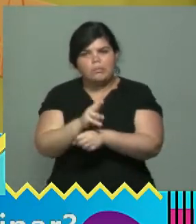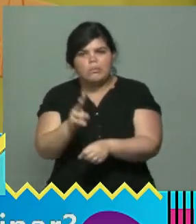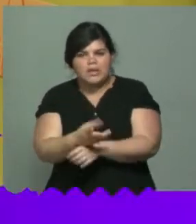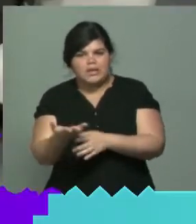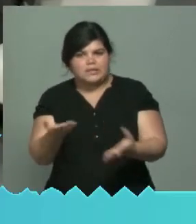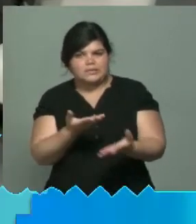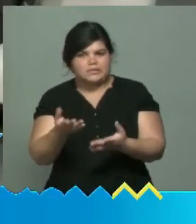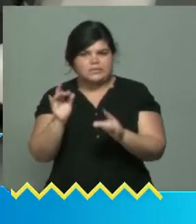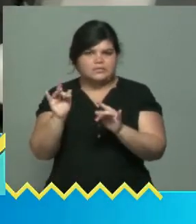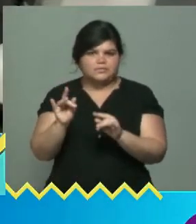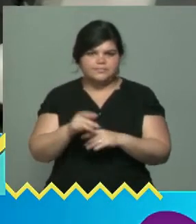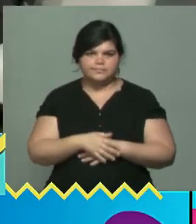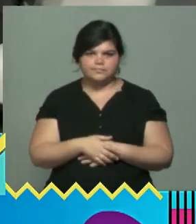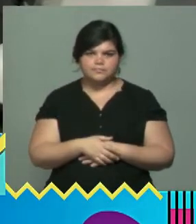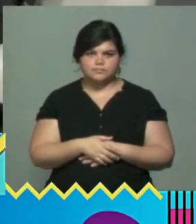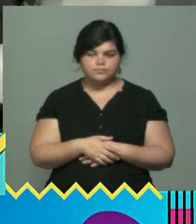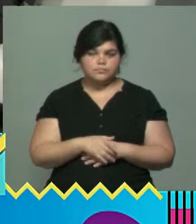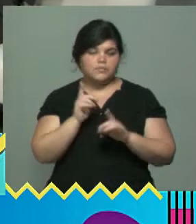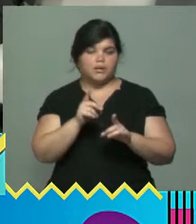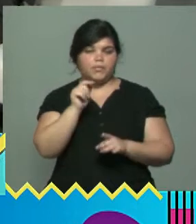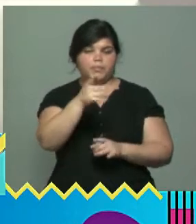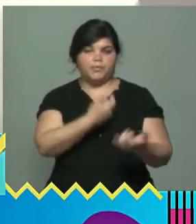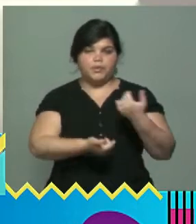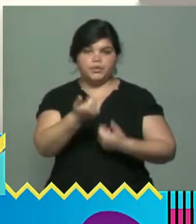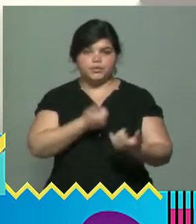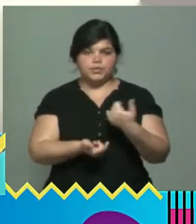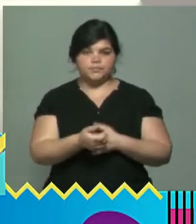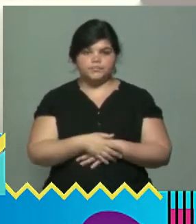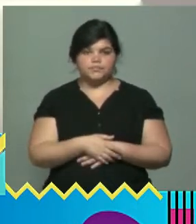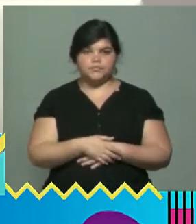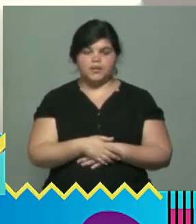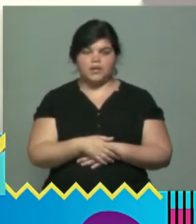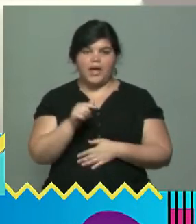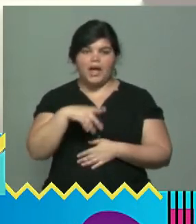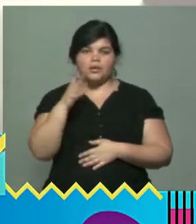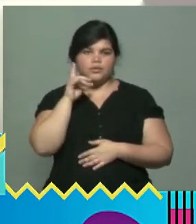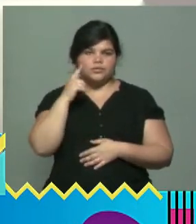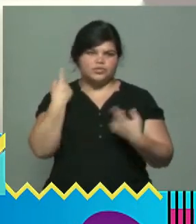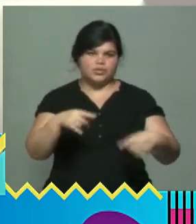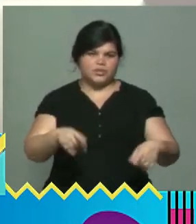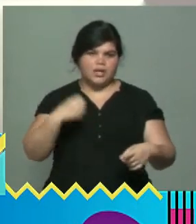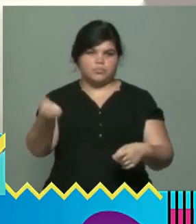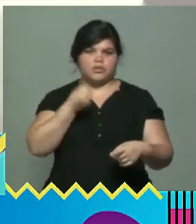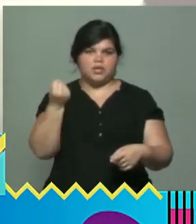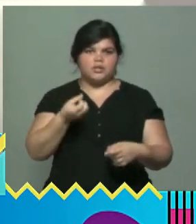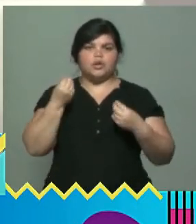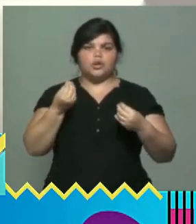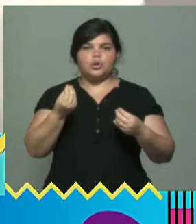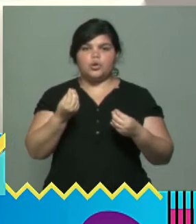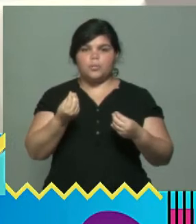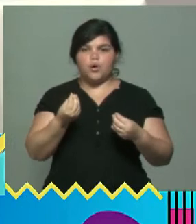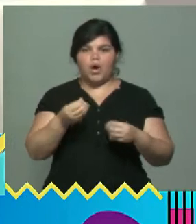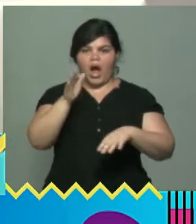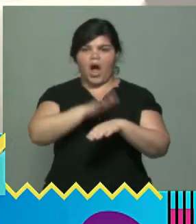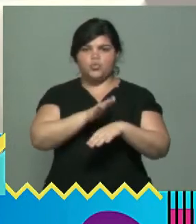Sí. Bueno, inclusive en esto que acabas de mencionar me parece que hay algo central para los padres, ¿no? ¿Cómo mostrar autoridad sin